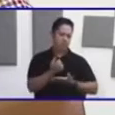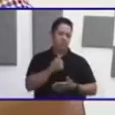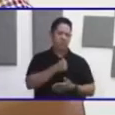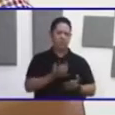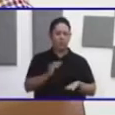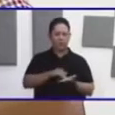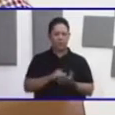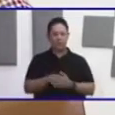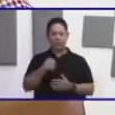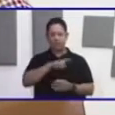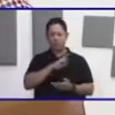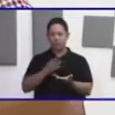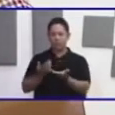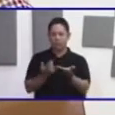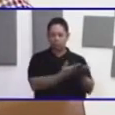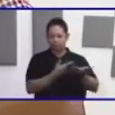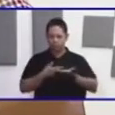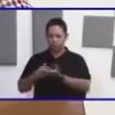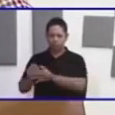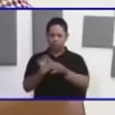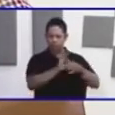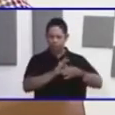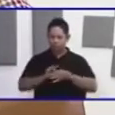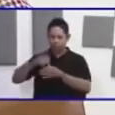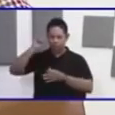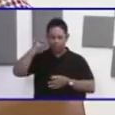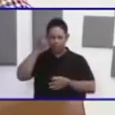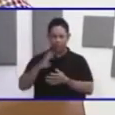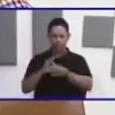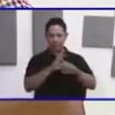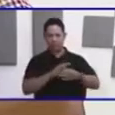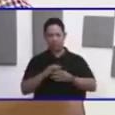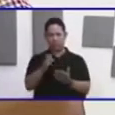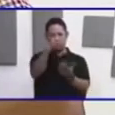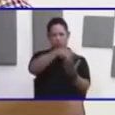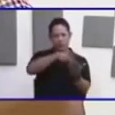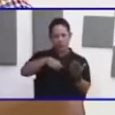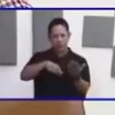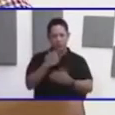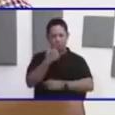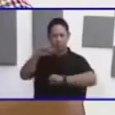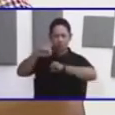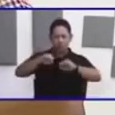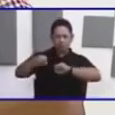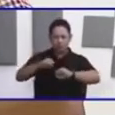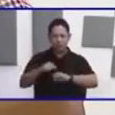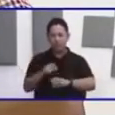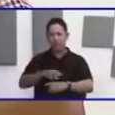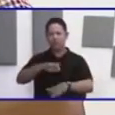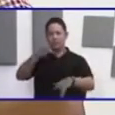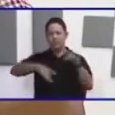siempre de todos los compañeros de gobierno, pero en este caso de todos los contratos que nosotros hemos ejecutado, de la secretaria general